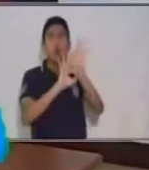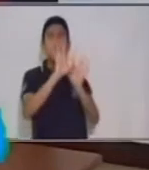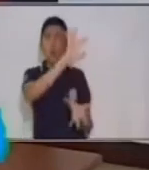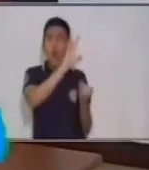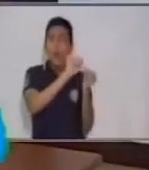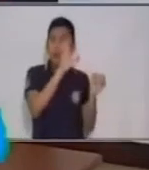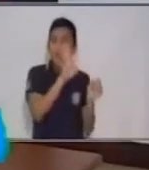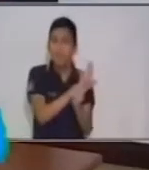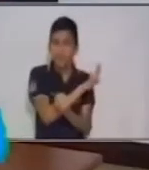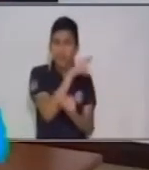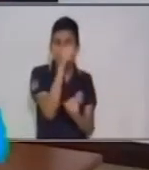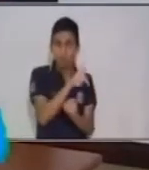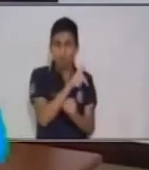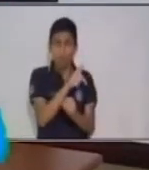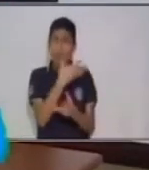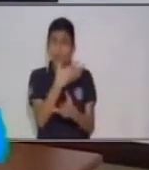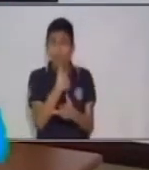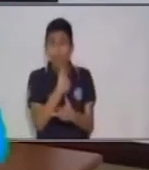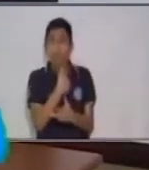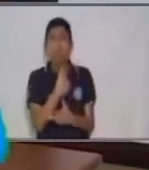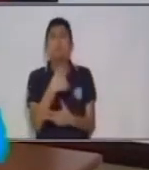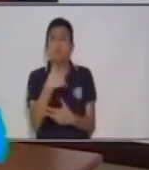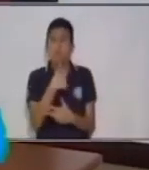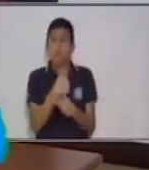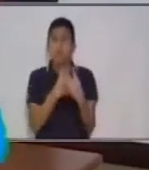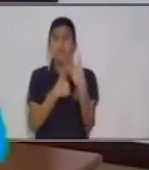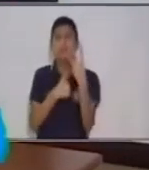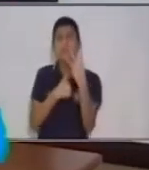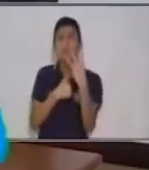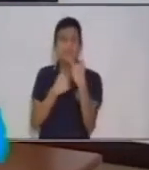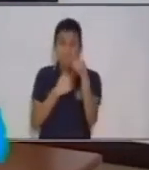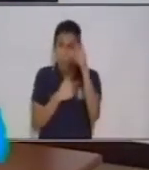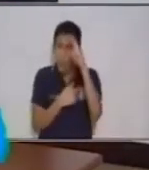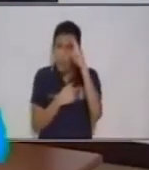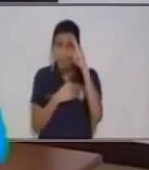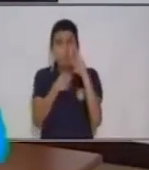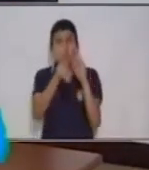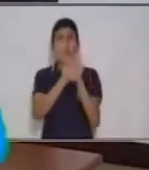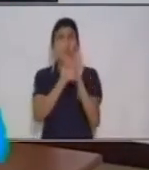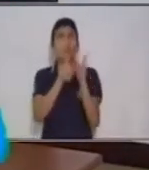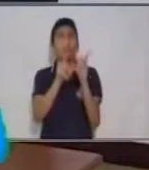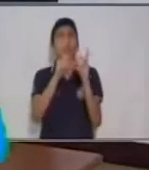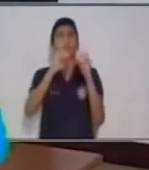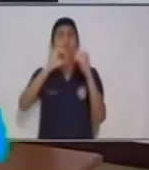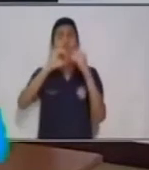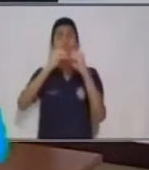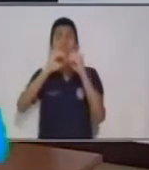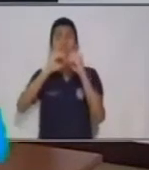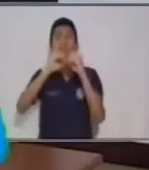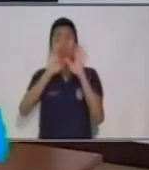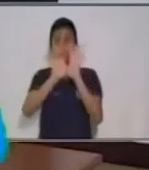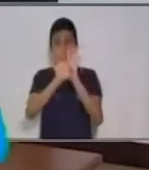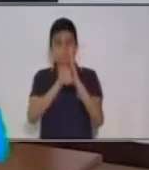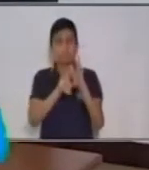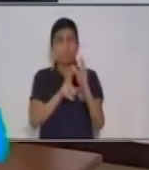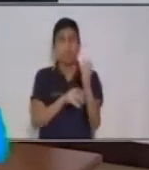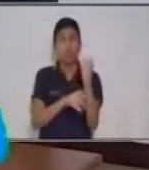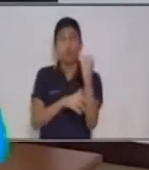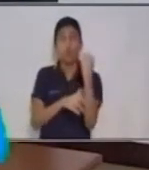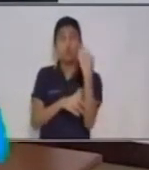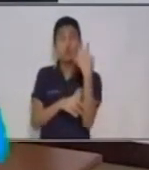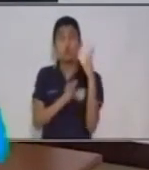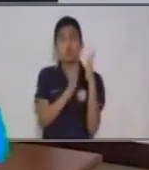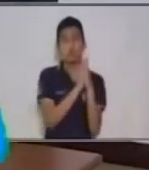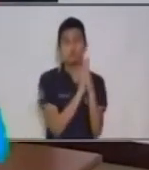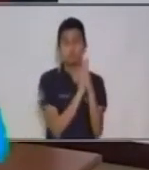por ejemplo, en este caso siempre le colocábamos tres puntos suspensivos. ¿Por qué? Porque significaba de que esos números no